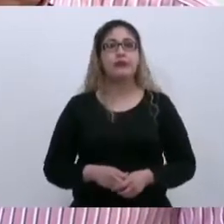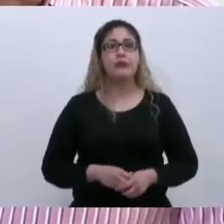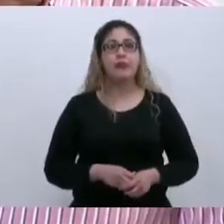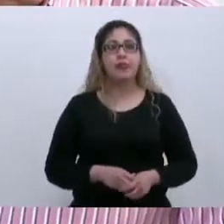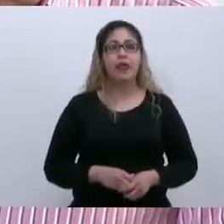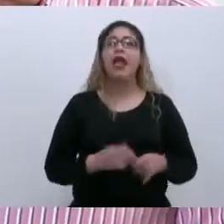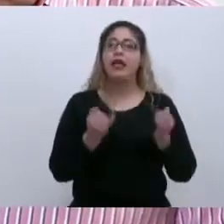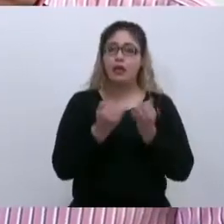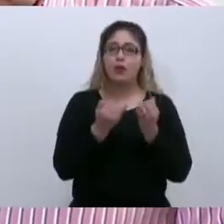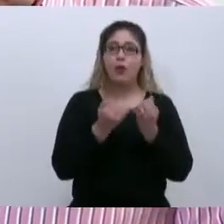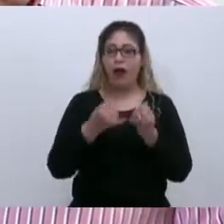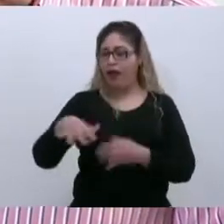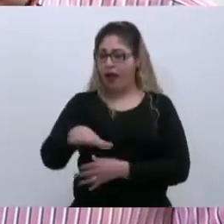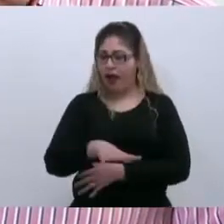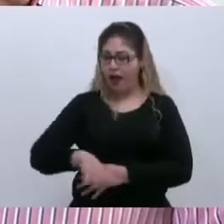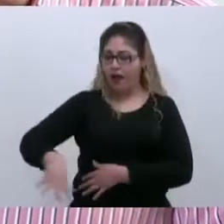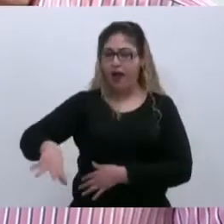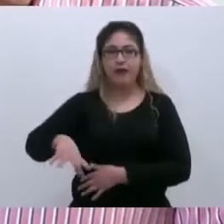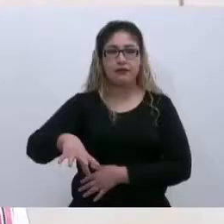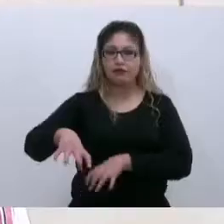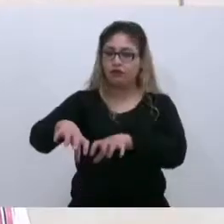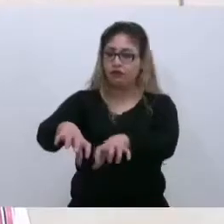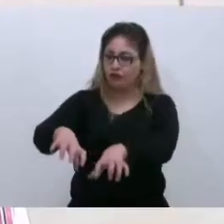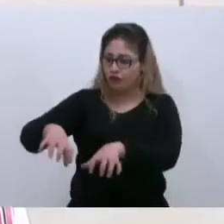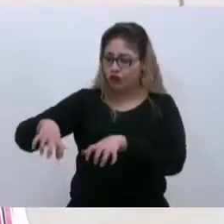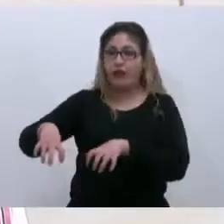campo. Durango se está apoyando a